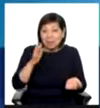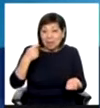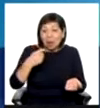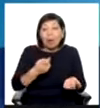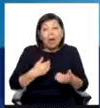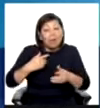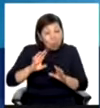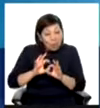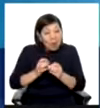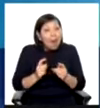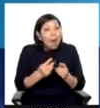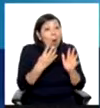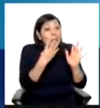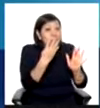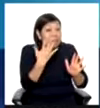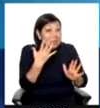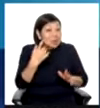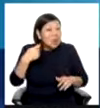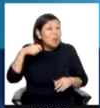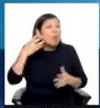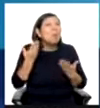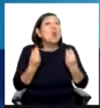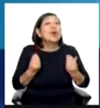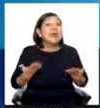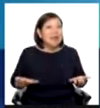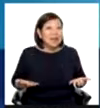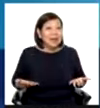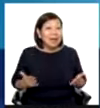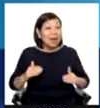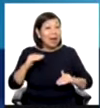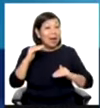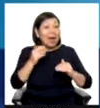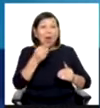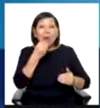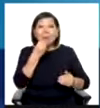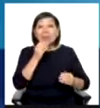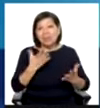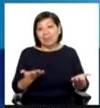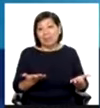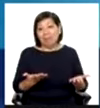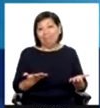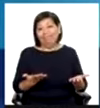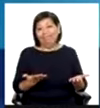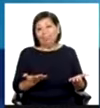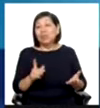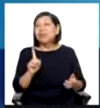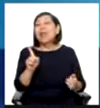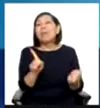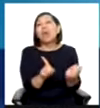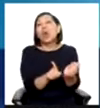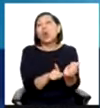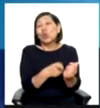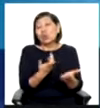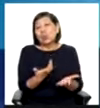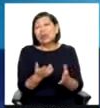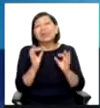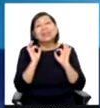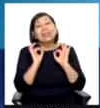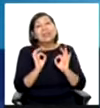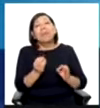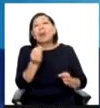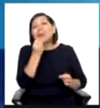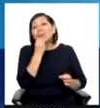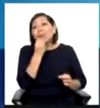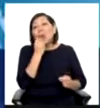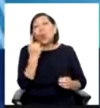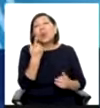es genético, pero el 95% es un desbalance nutricional. Estamos acostumbrados a consumir